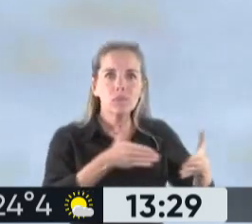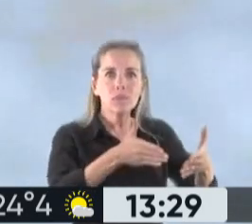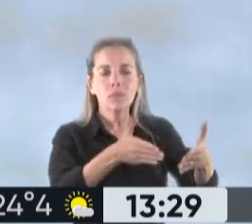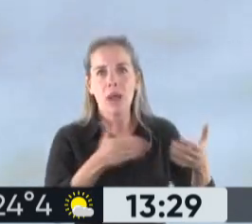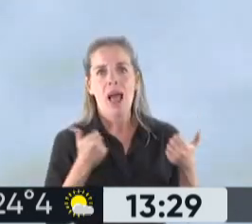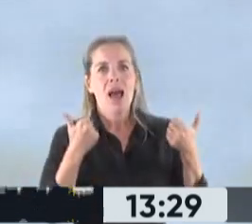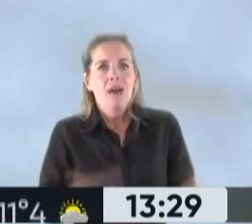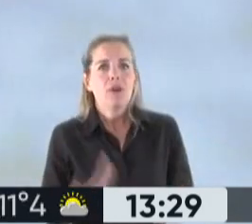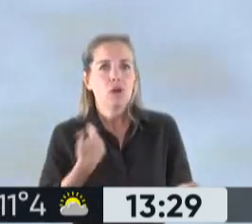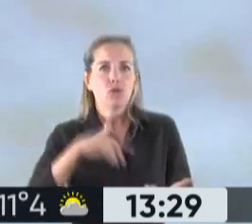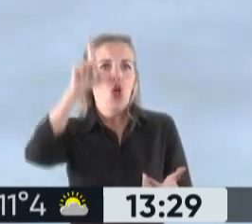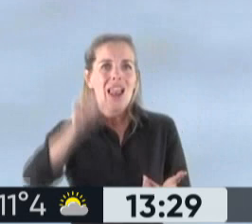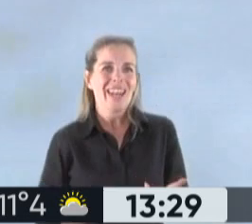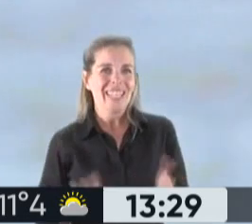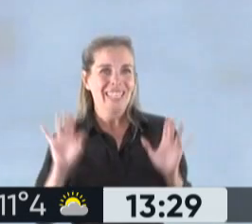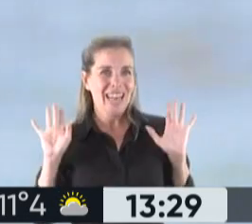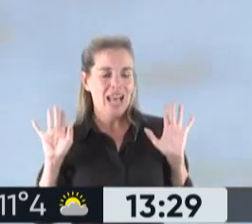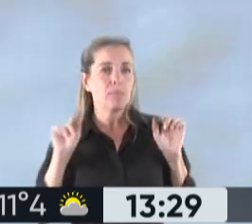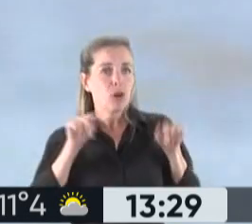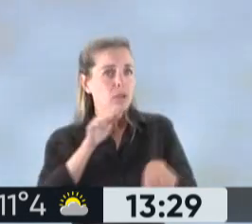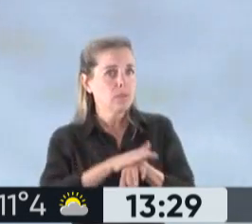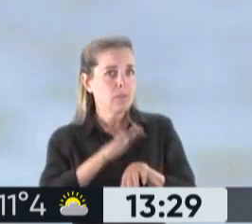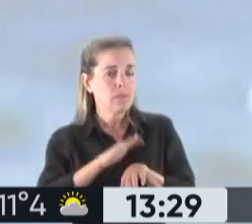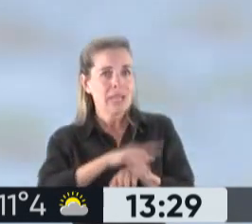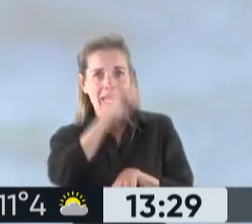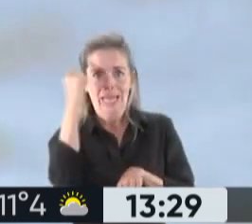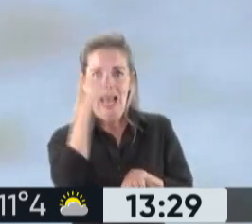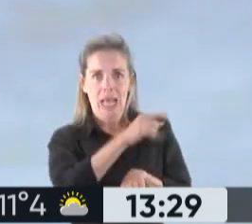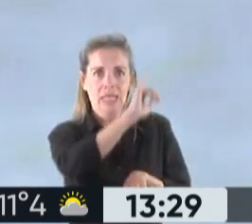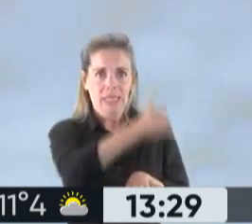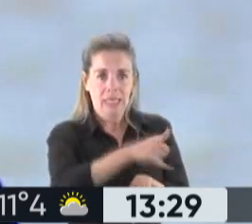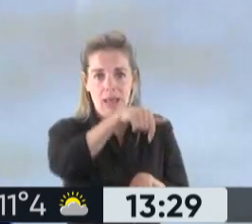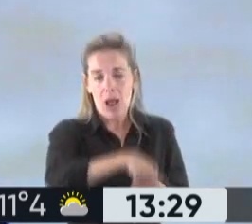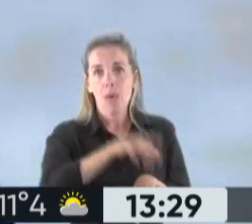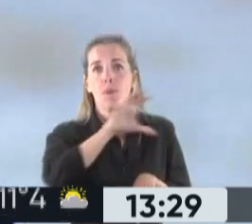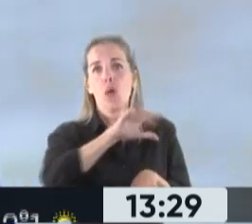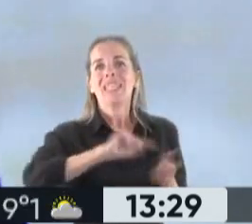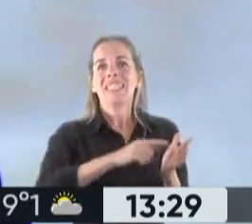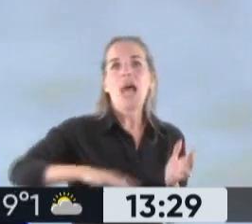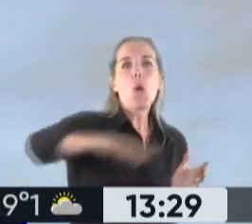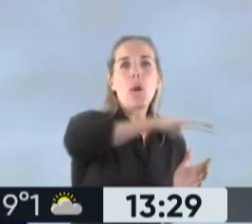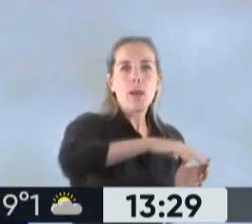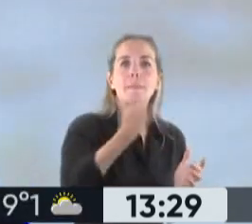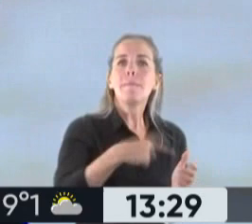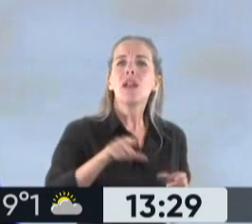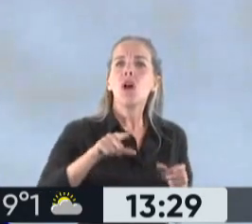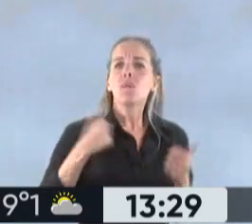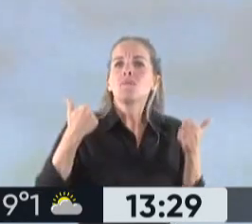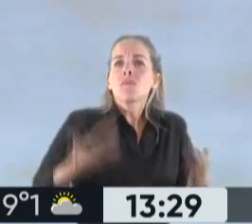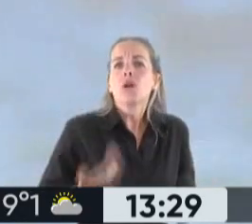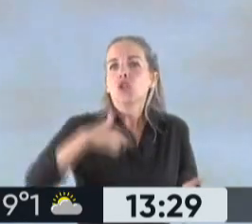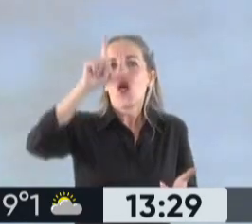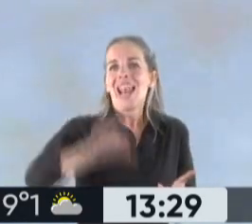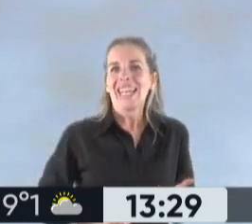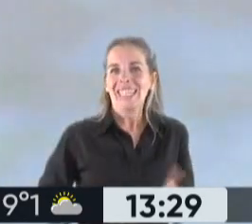Argentina, porque esto es una cuestión del Estado Nacional. Ocurre en la provincia de Buenos Aires, pero es una decisión del Estado Nacional que el